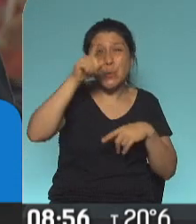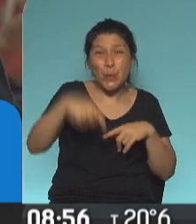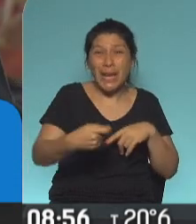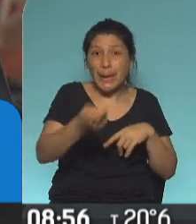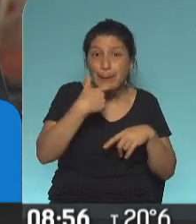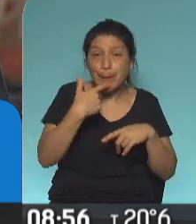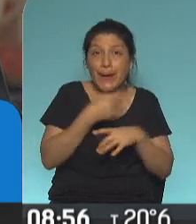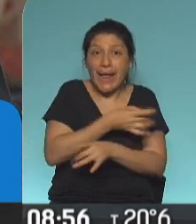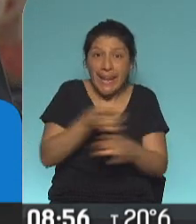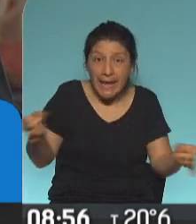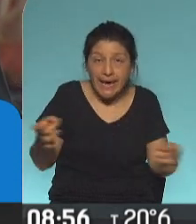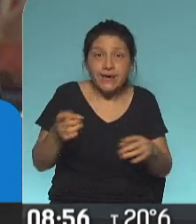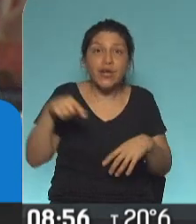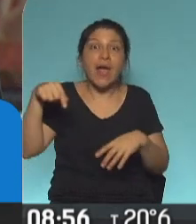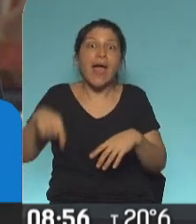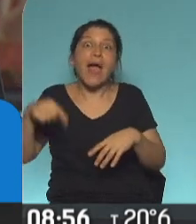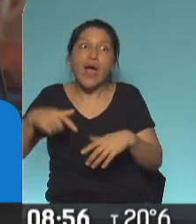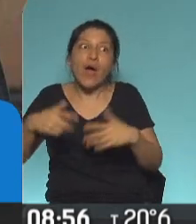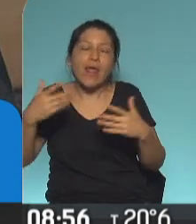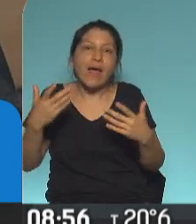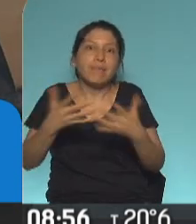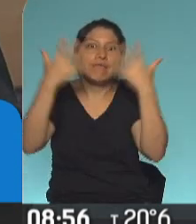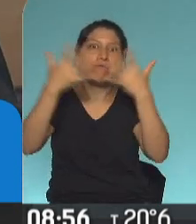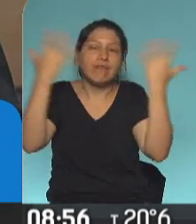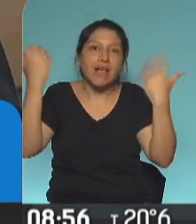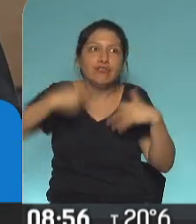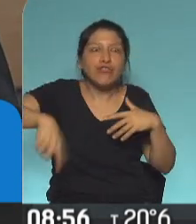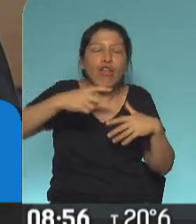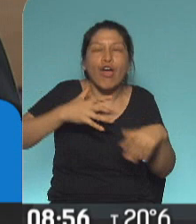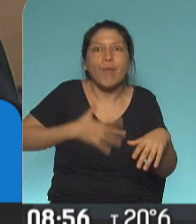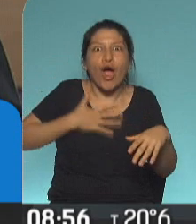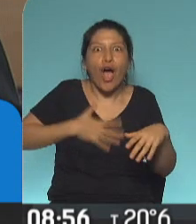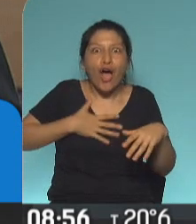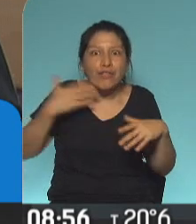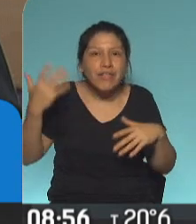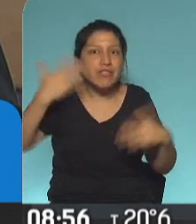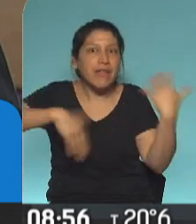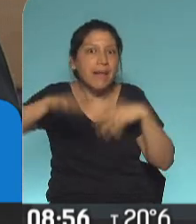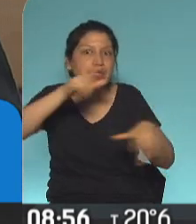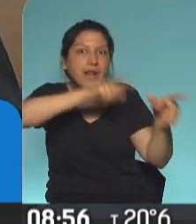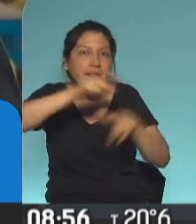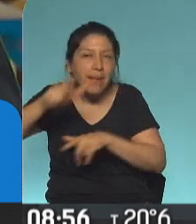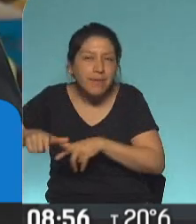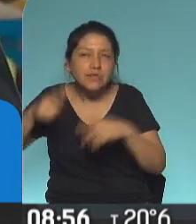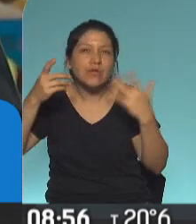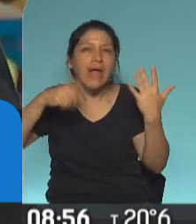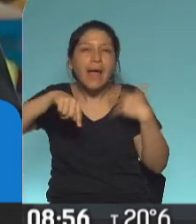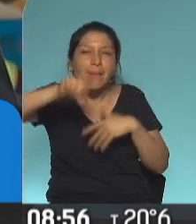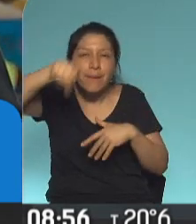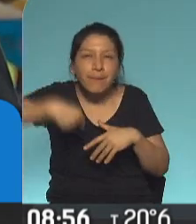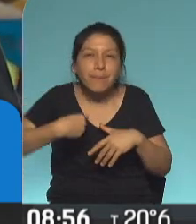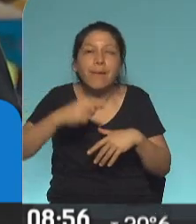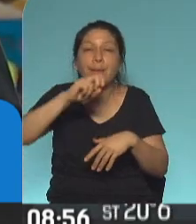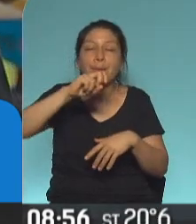la entre comillas celebración de algunos dirigentes políticos el caso de cristina fernández de kirchner la